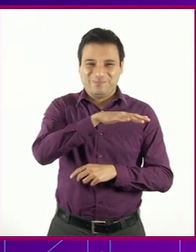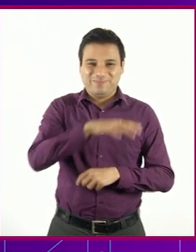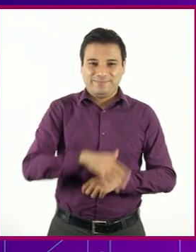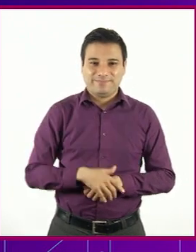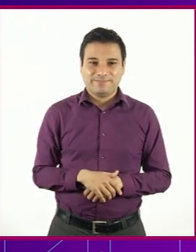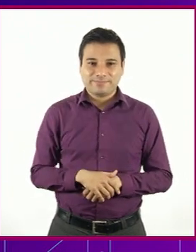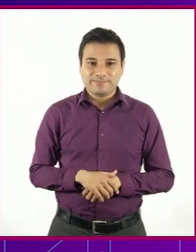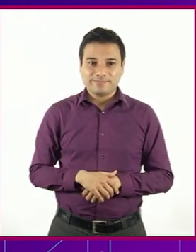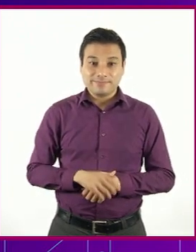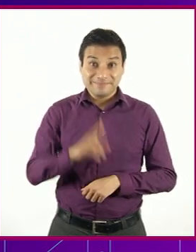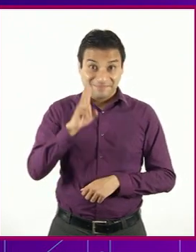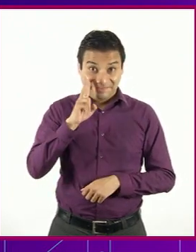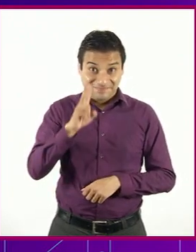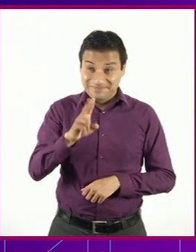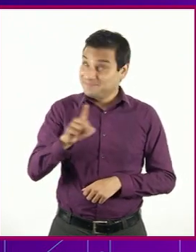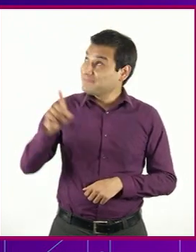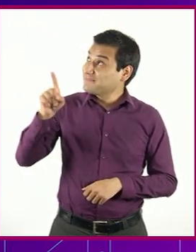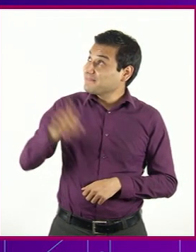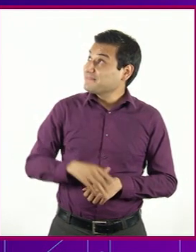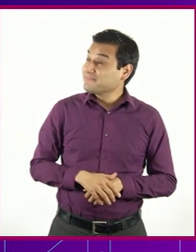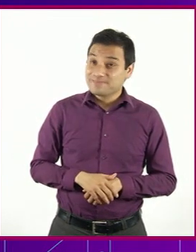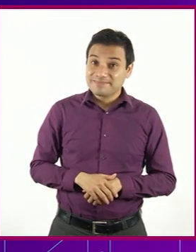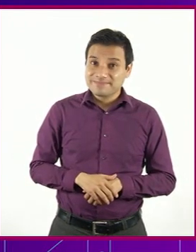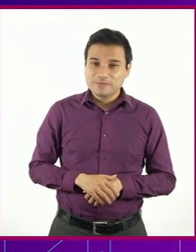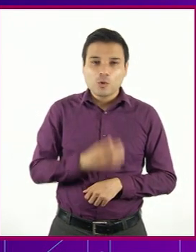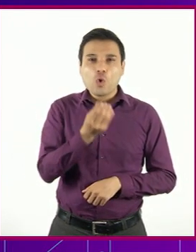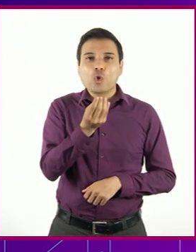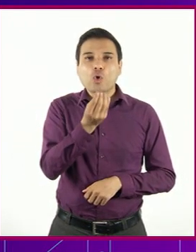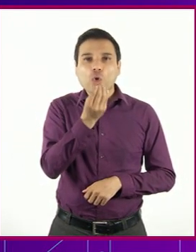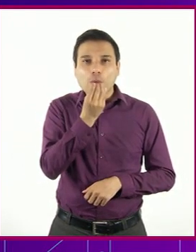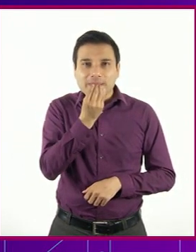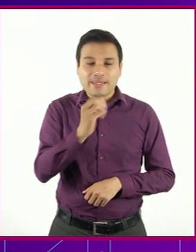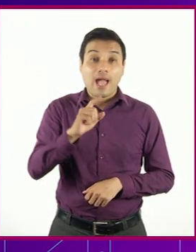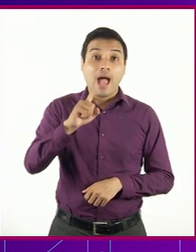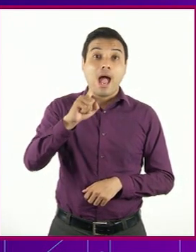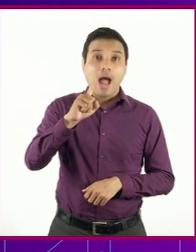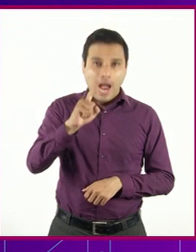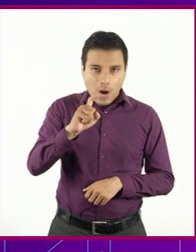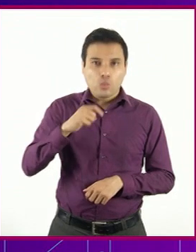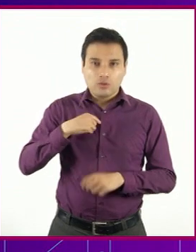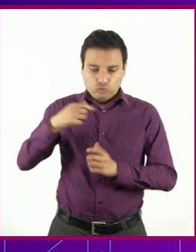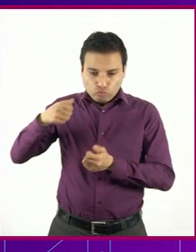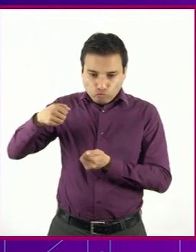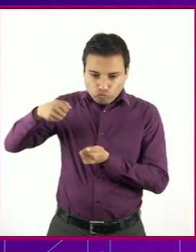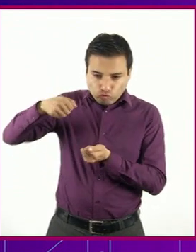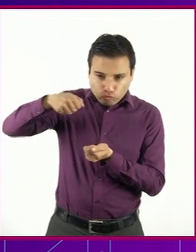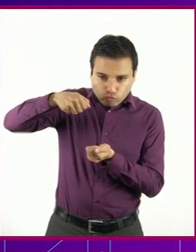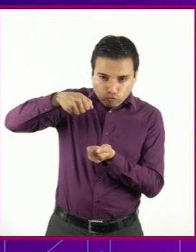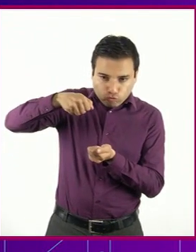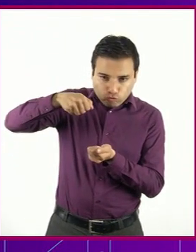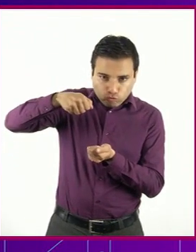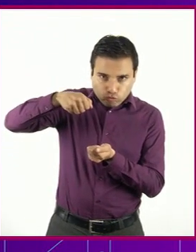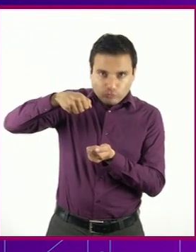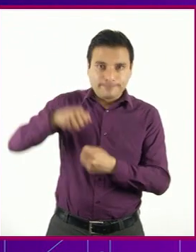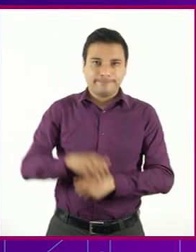Como observan, coloqué las croquetas y el agua en mi dispensador de alimento para